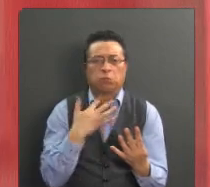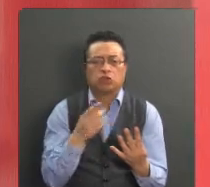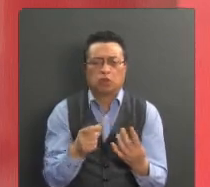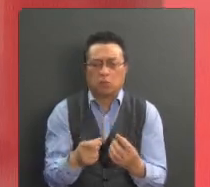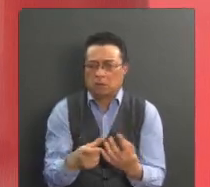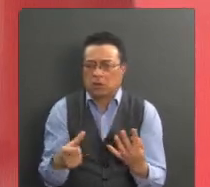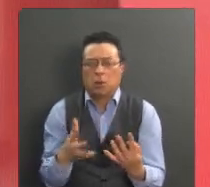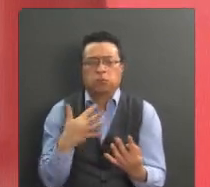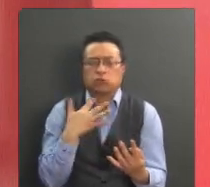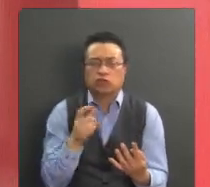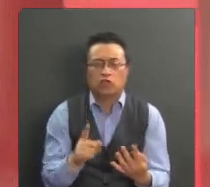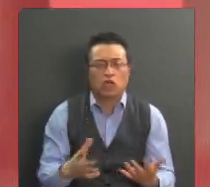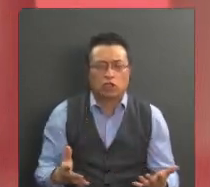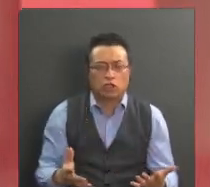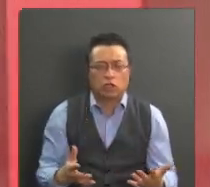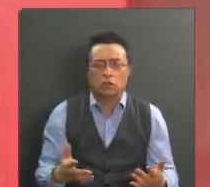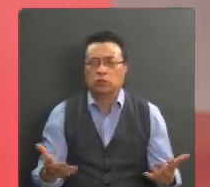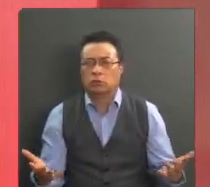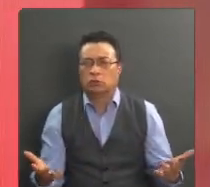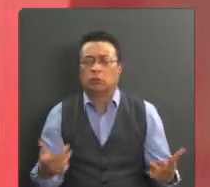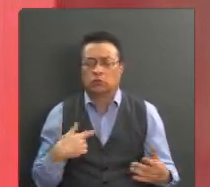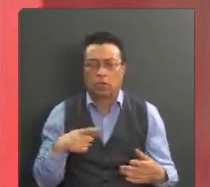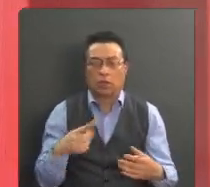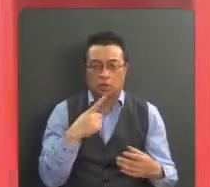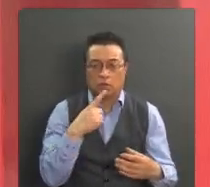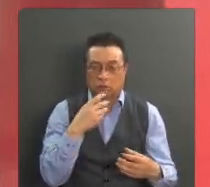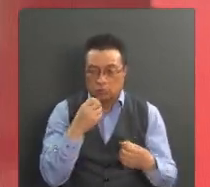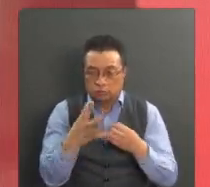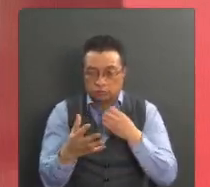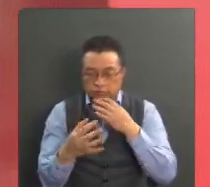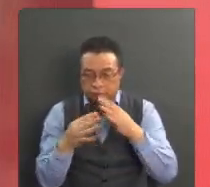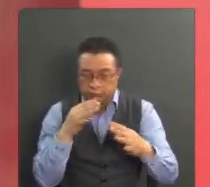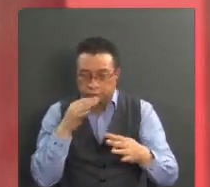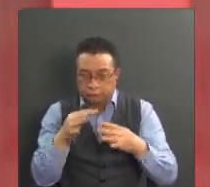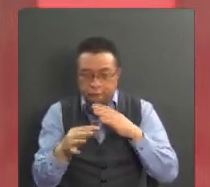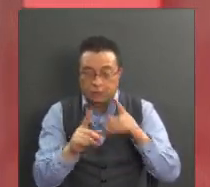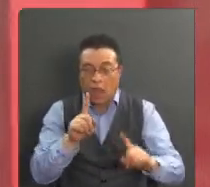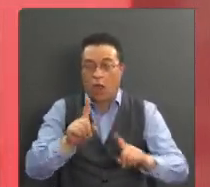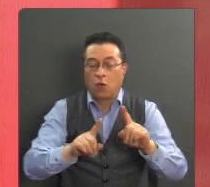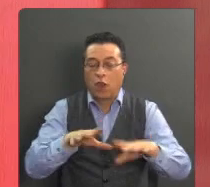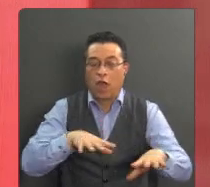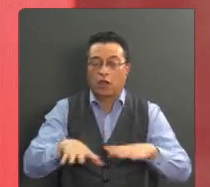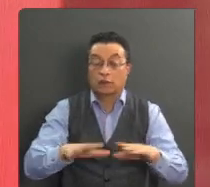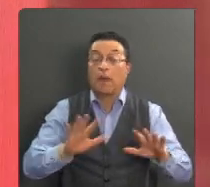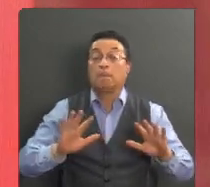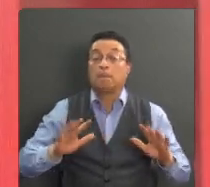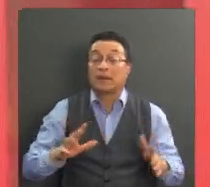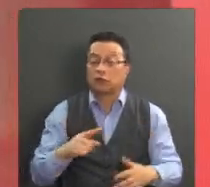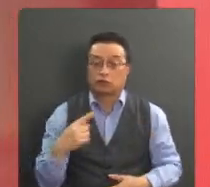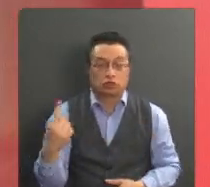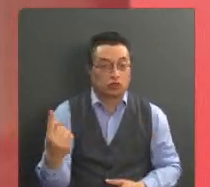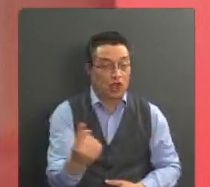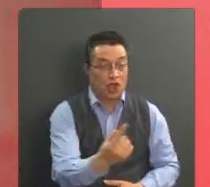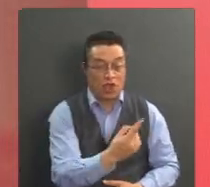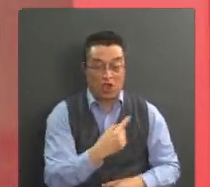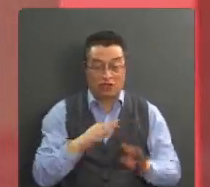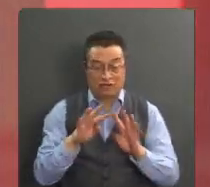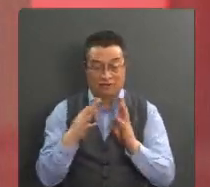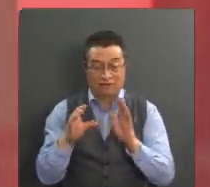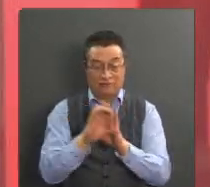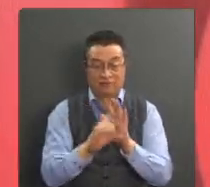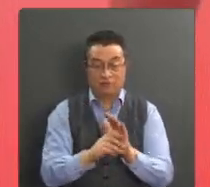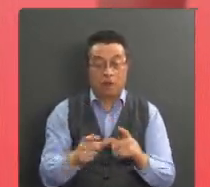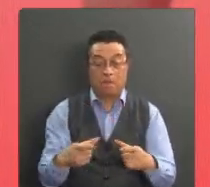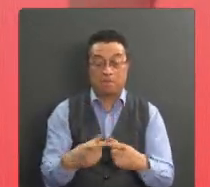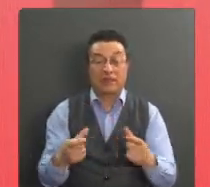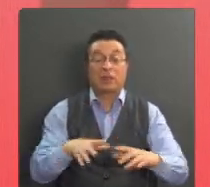aforo? Y ahí, bueno, se comienzan a revelar algunas cosas también que tienen que ver con que al parecer no todos los convencionales tendrían su pase de